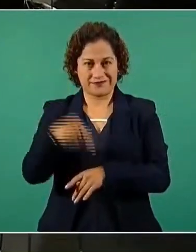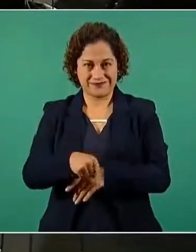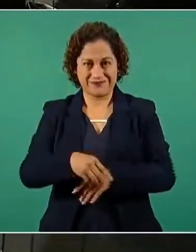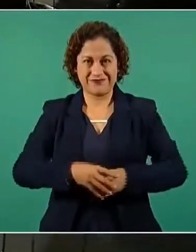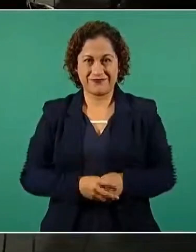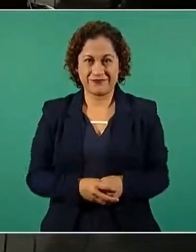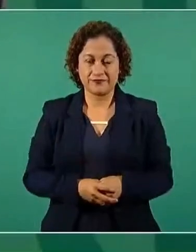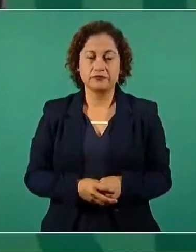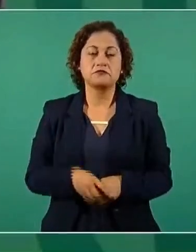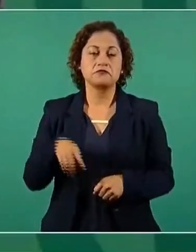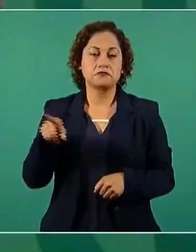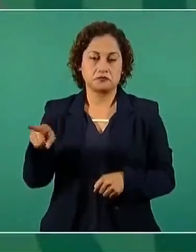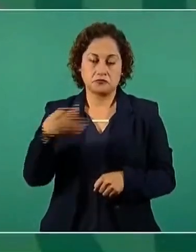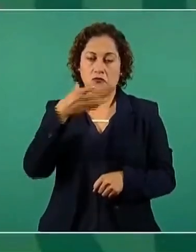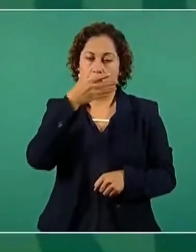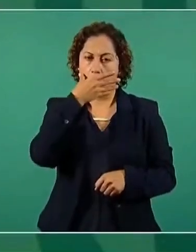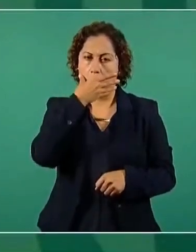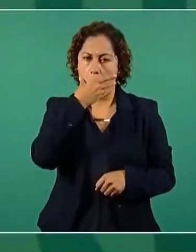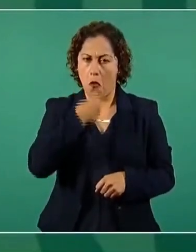historiador, soldado,